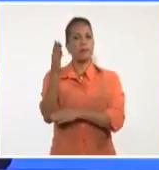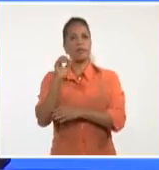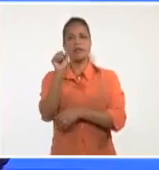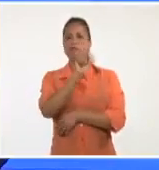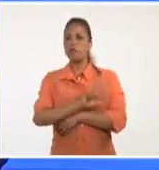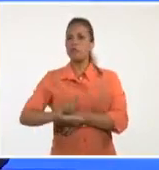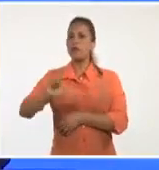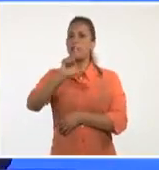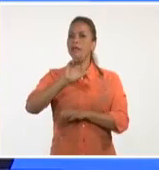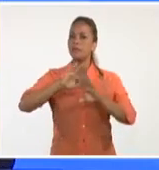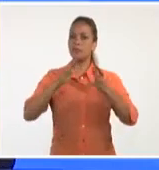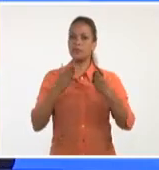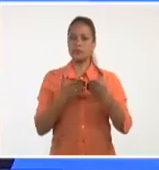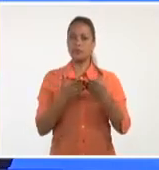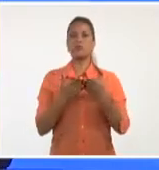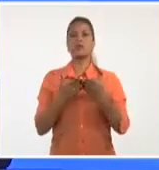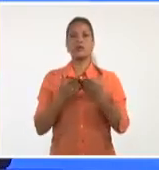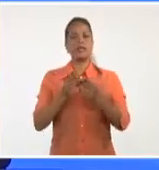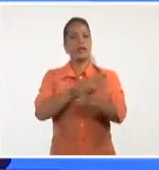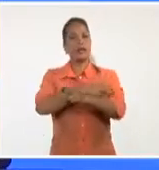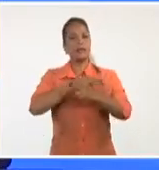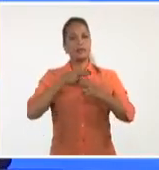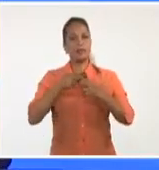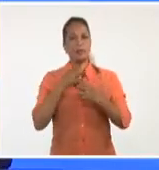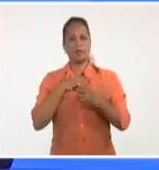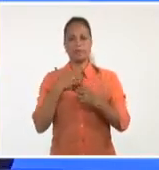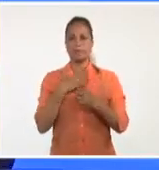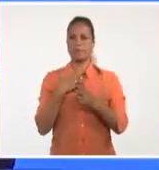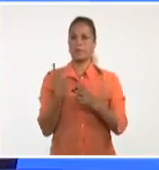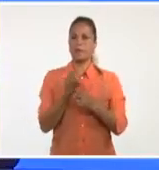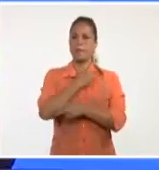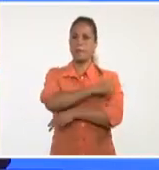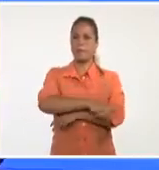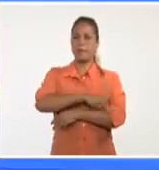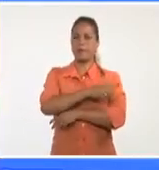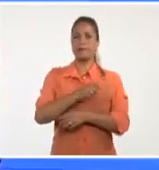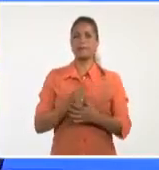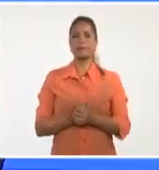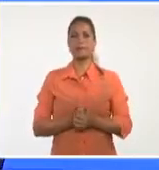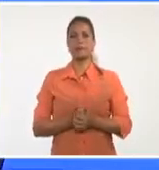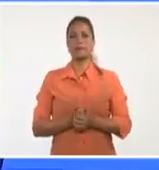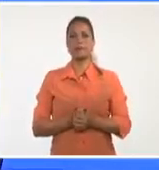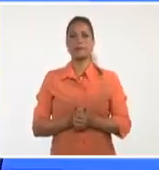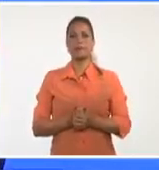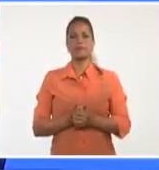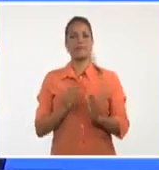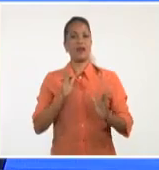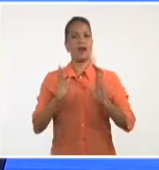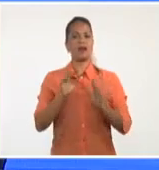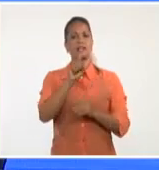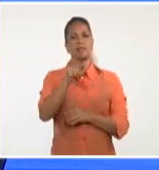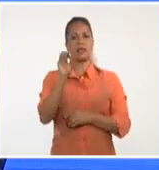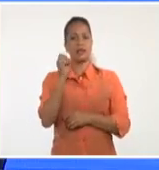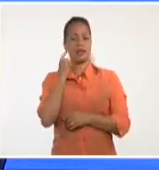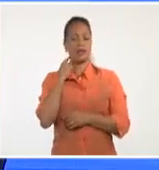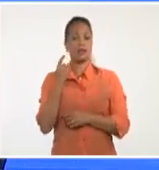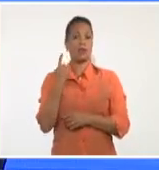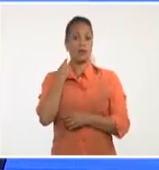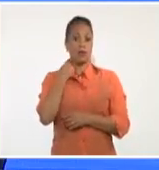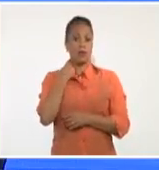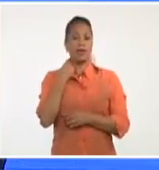sus condiciones histórico-concretas. Cuando hace 100 años se celebró el Congreso Fundacional